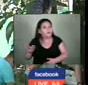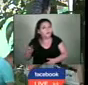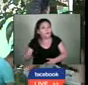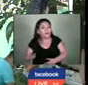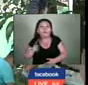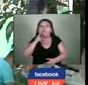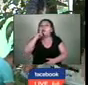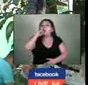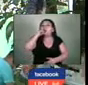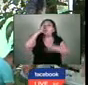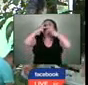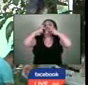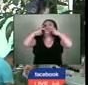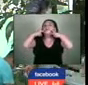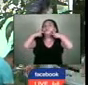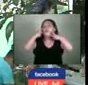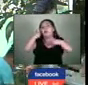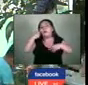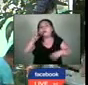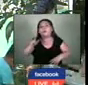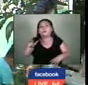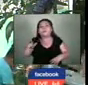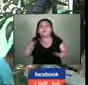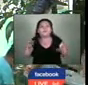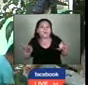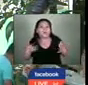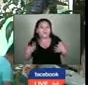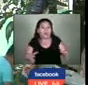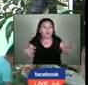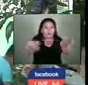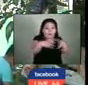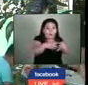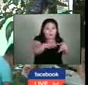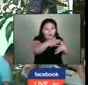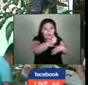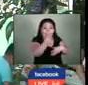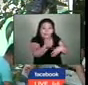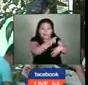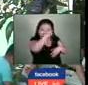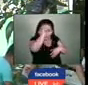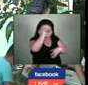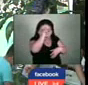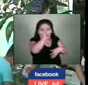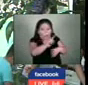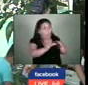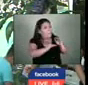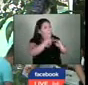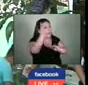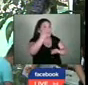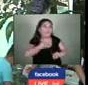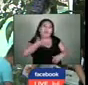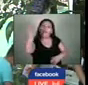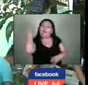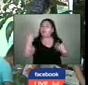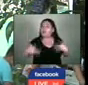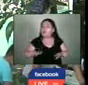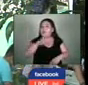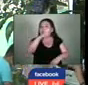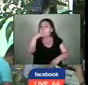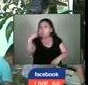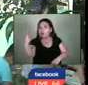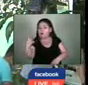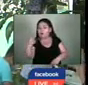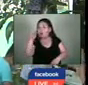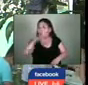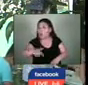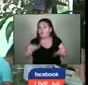las pruebas se están tomando por cada equipo de tamizaje, se ha incrementado. Normalmente se tomaba un promedio de 100, hoy estamos